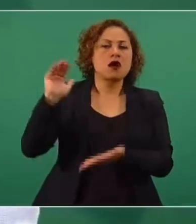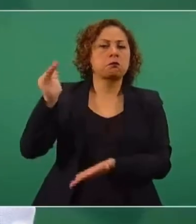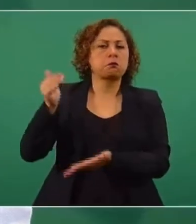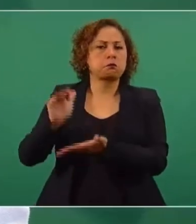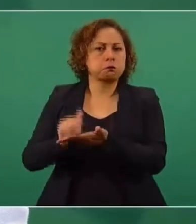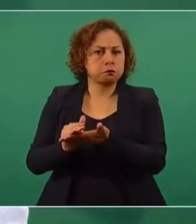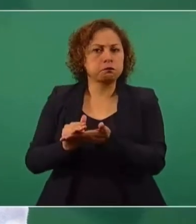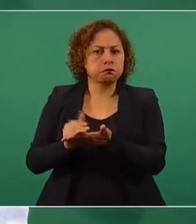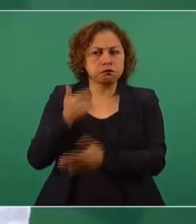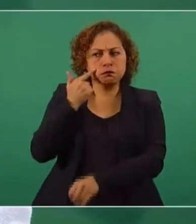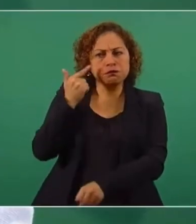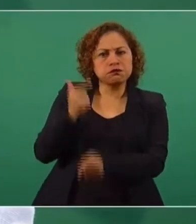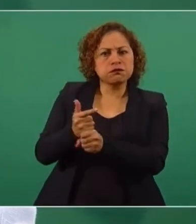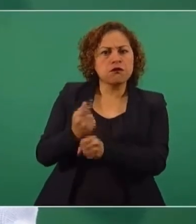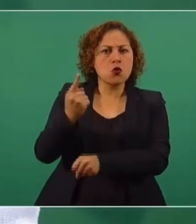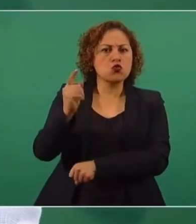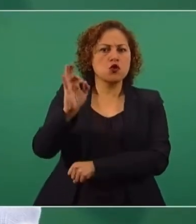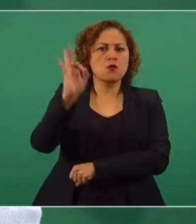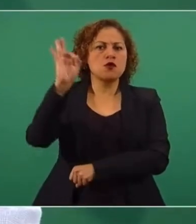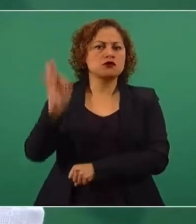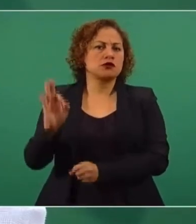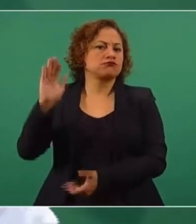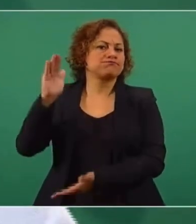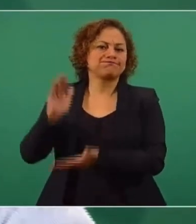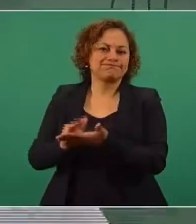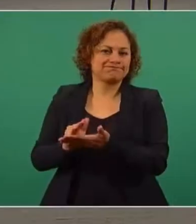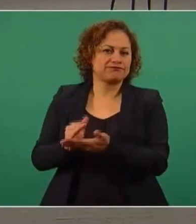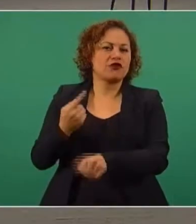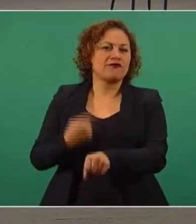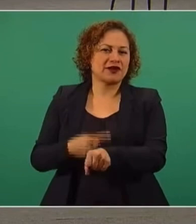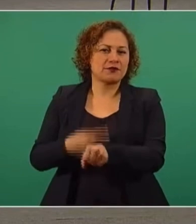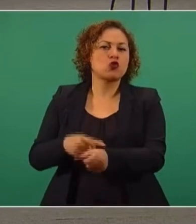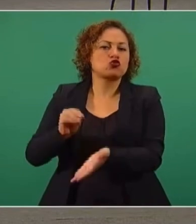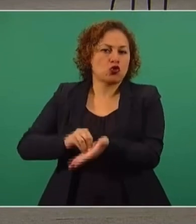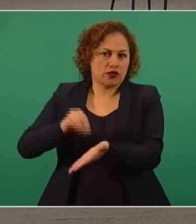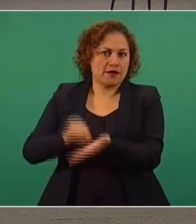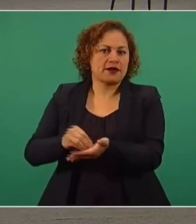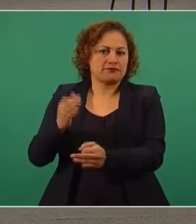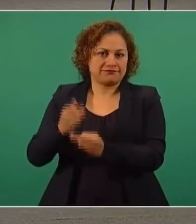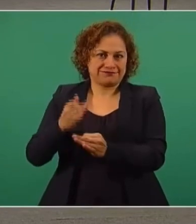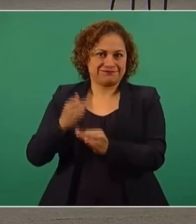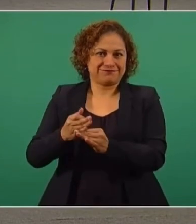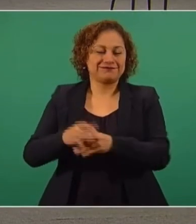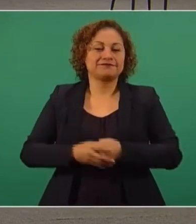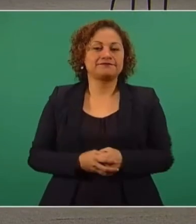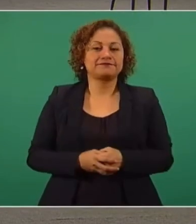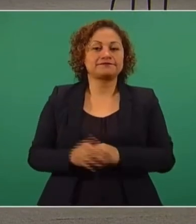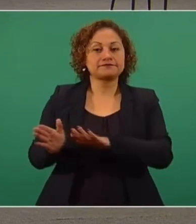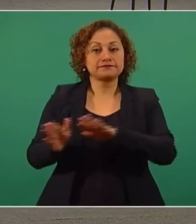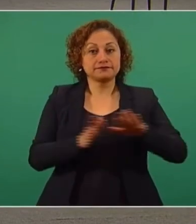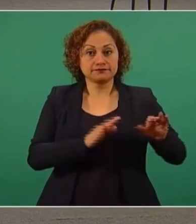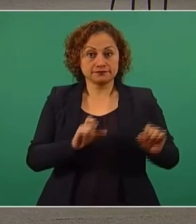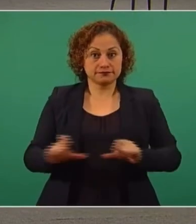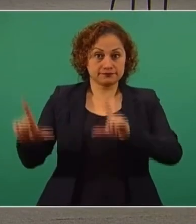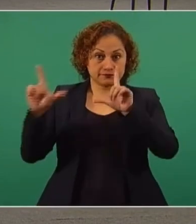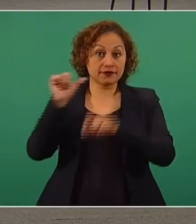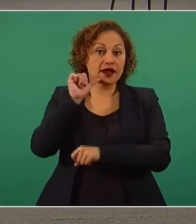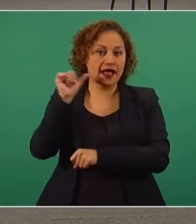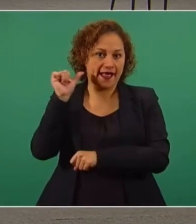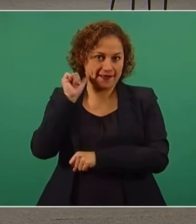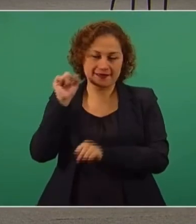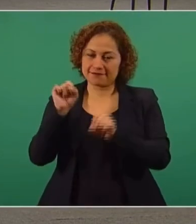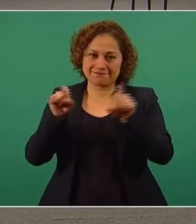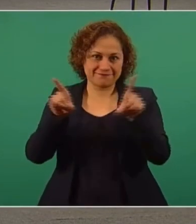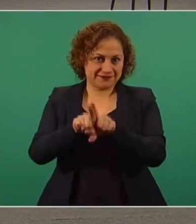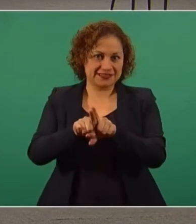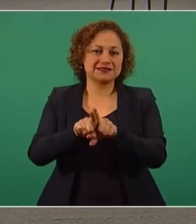menos de 1% de los casos que son recientes. Ahora sí, en la siguiente vemos que lo presentamos ayer para ilustrar